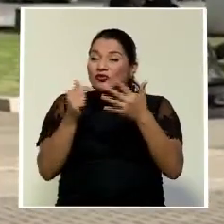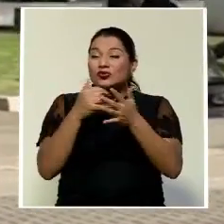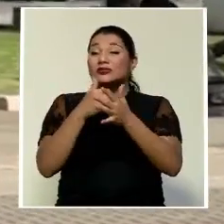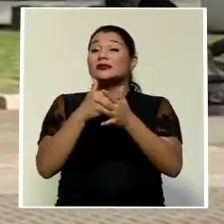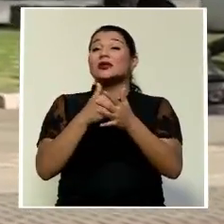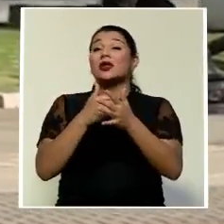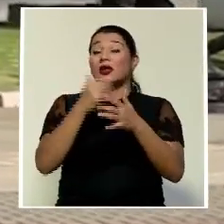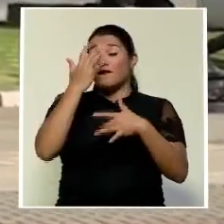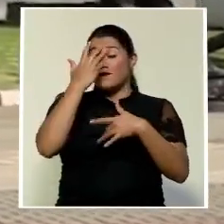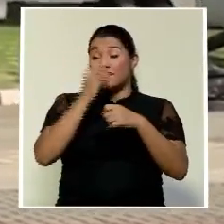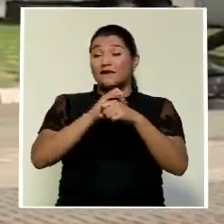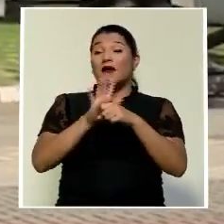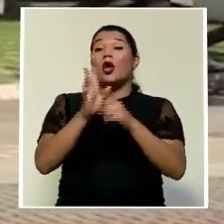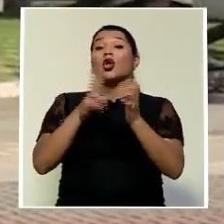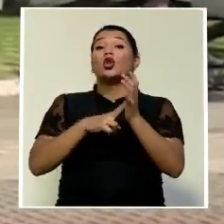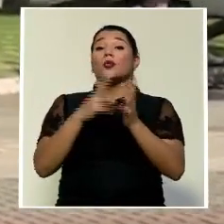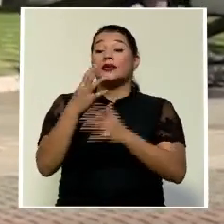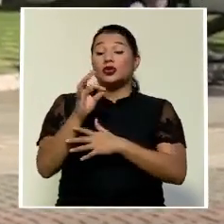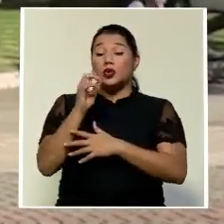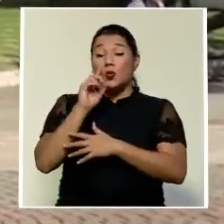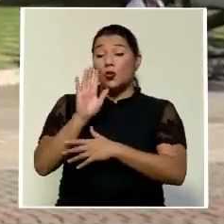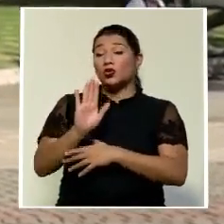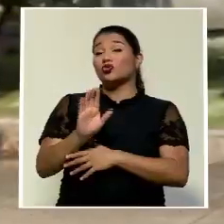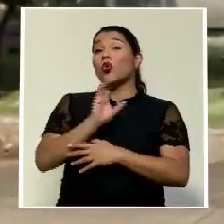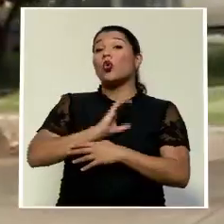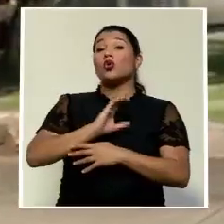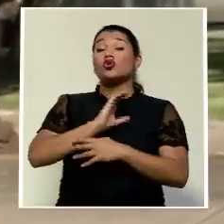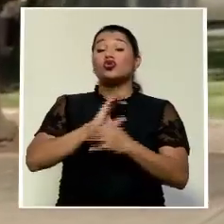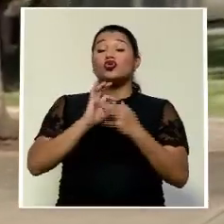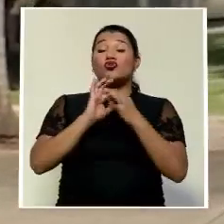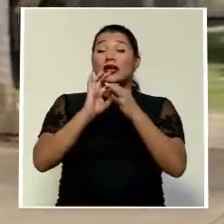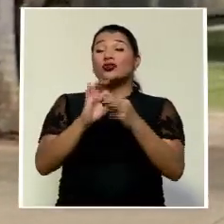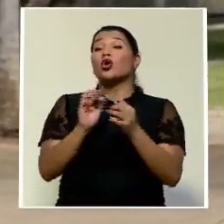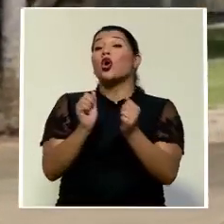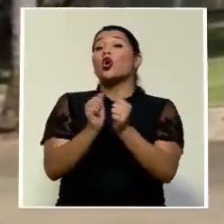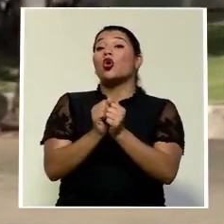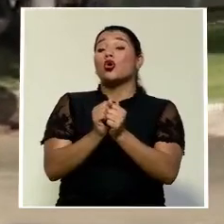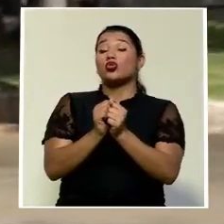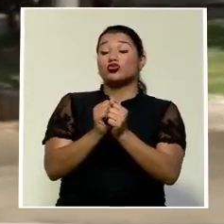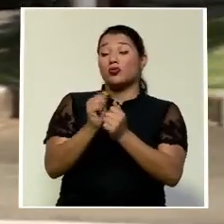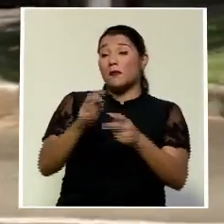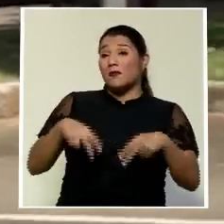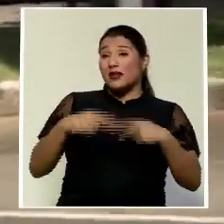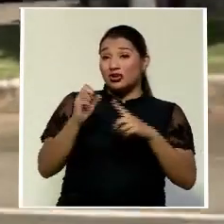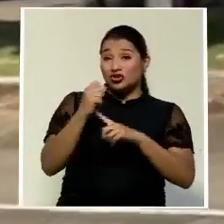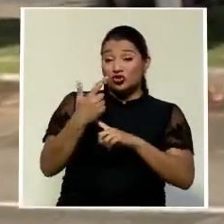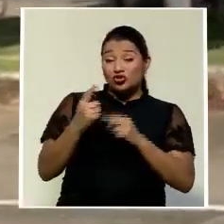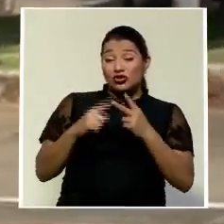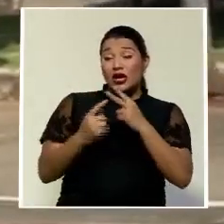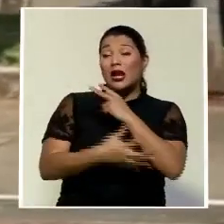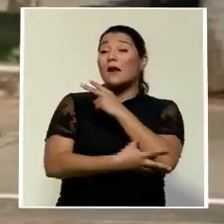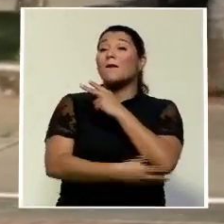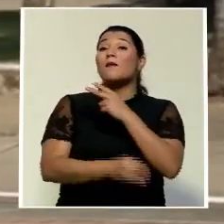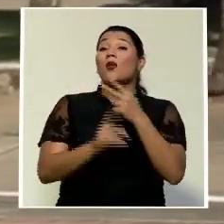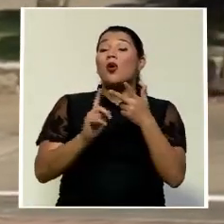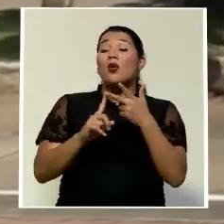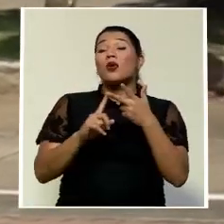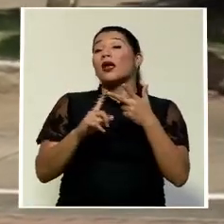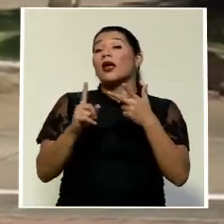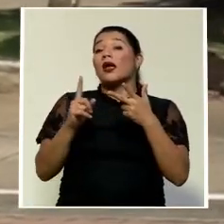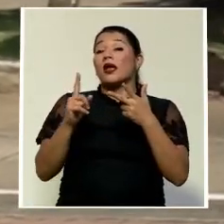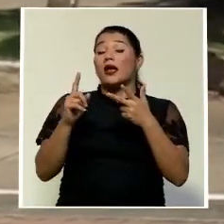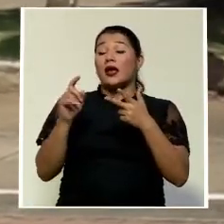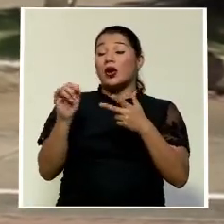COVID-19. Esto por sus condiciones en temas sociales como pobreza, hogares colectivos, de movilidad como